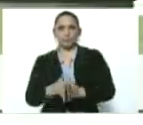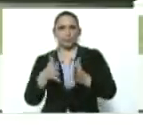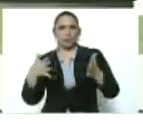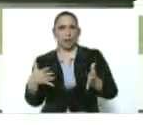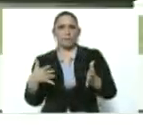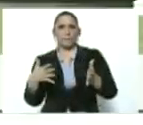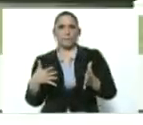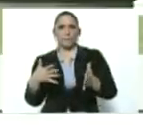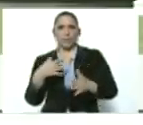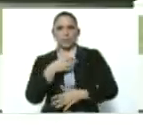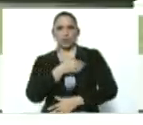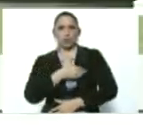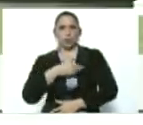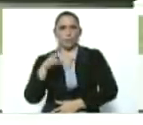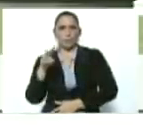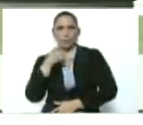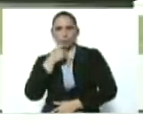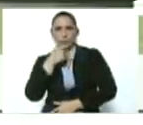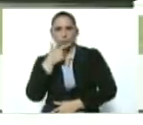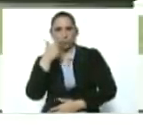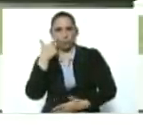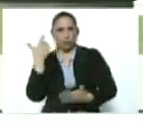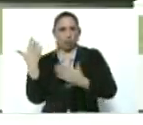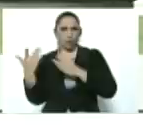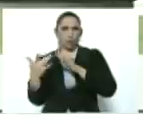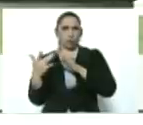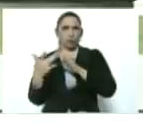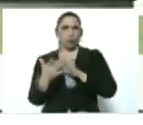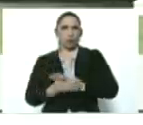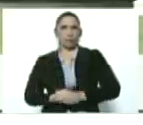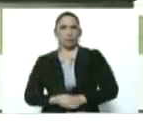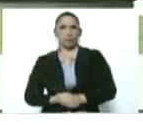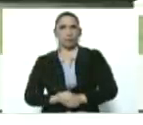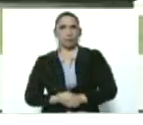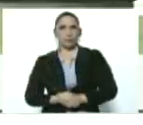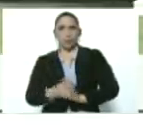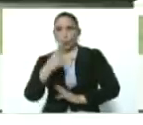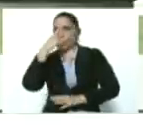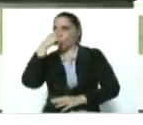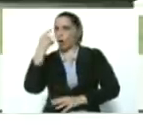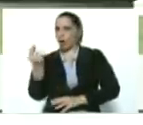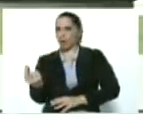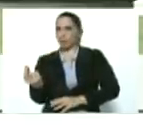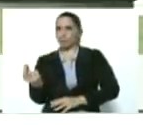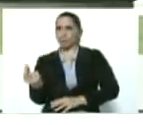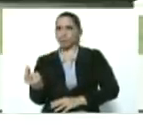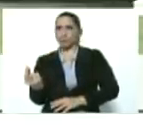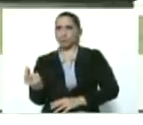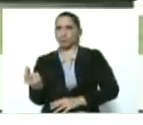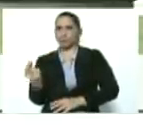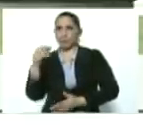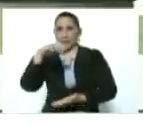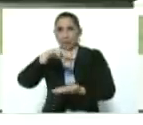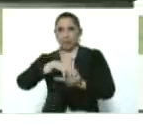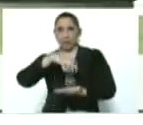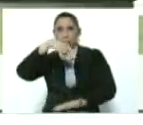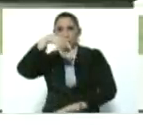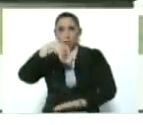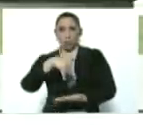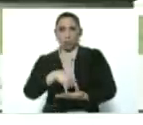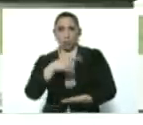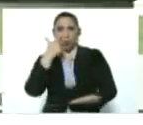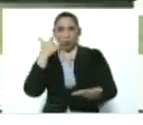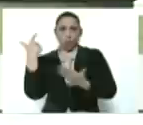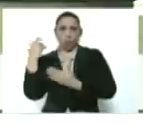misión venezuela bella vámonos directo a guacara he estado carabobo haya